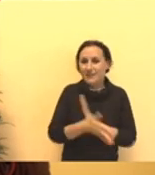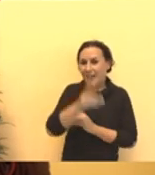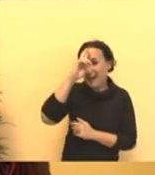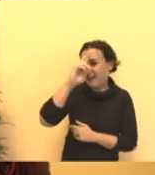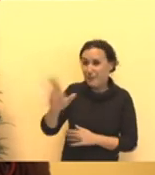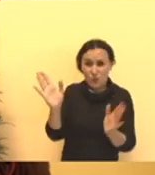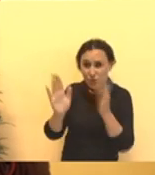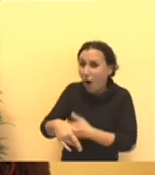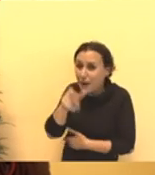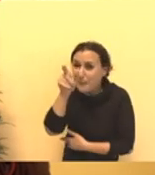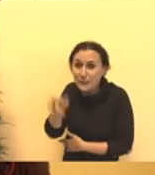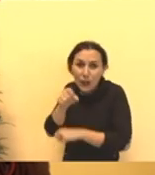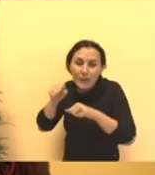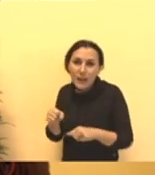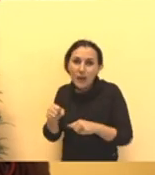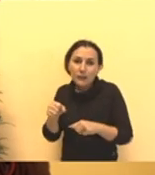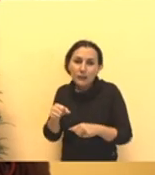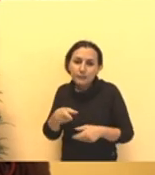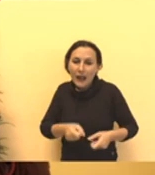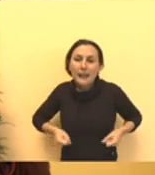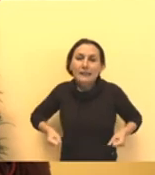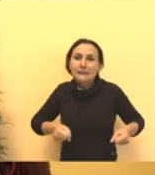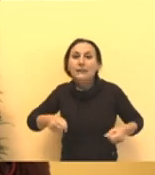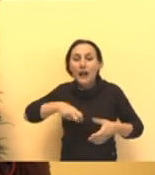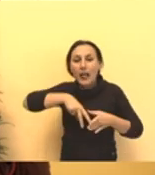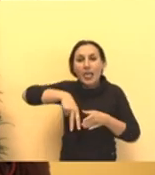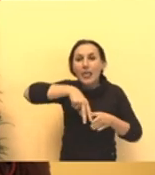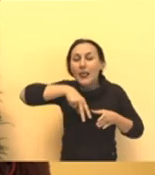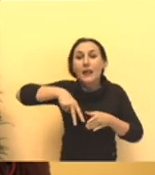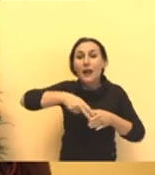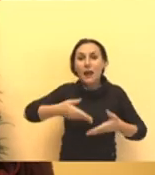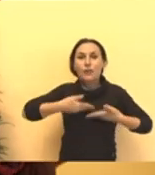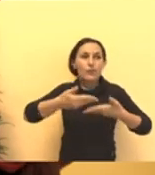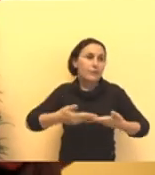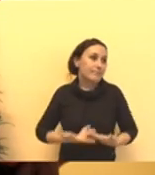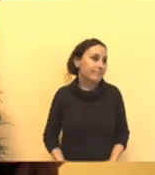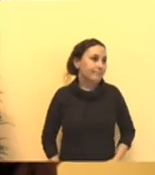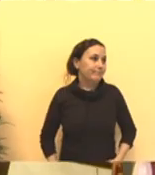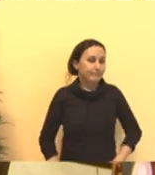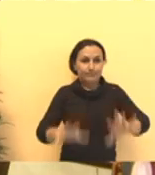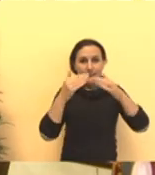vemos como algo normal, el taca-taca. Pues nada, muchas gracias.